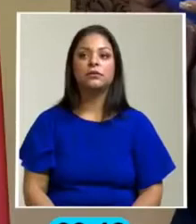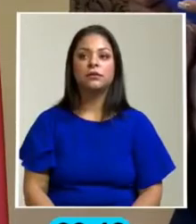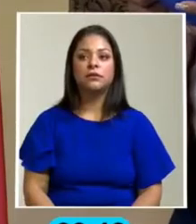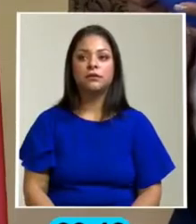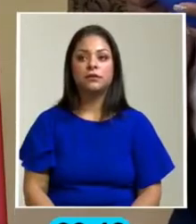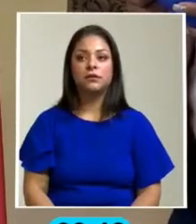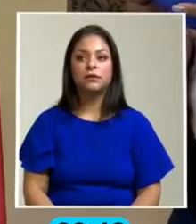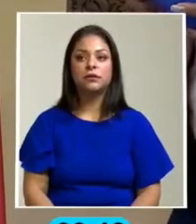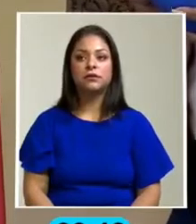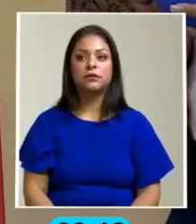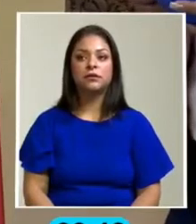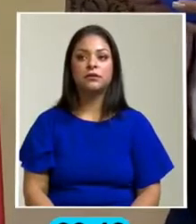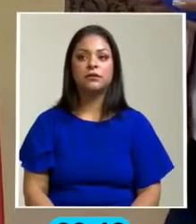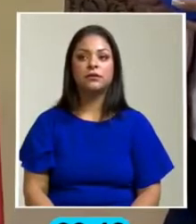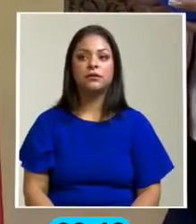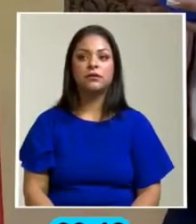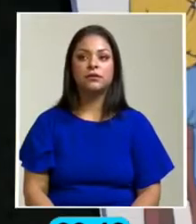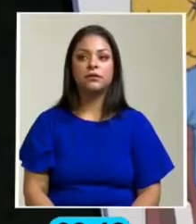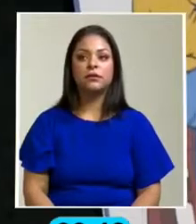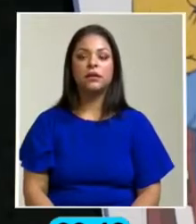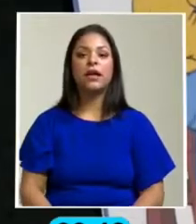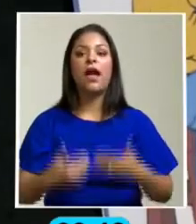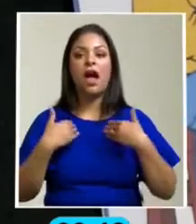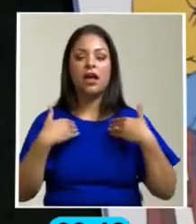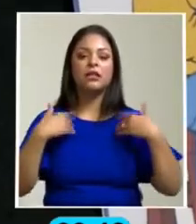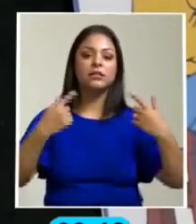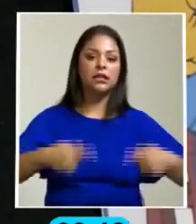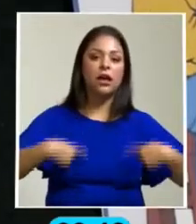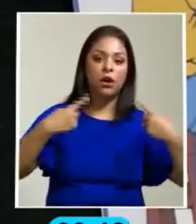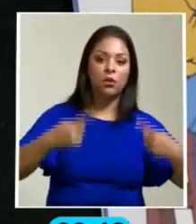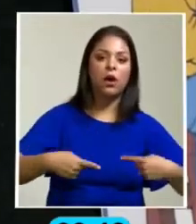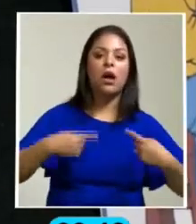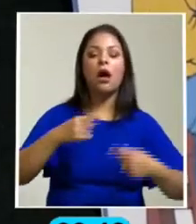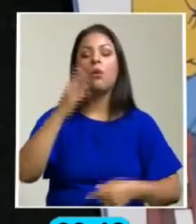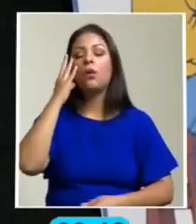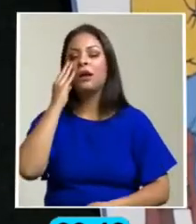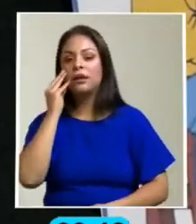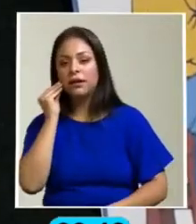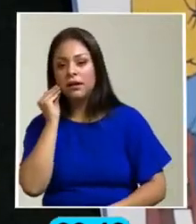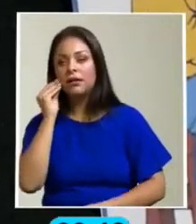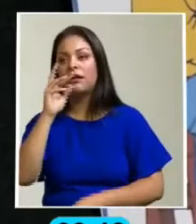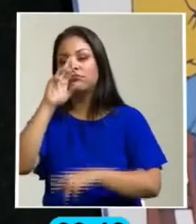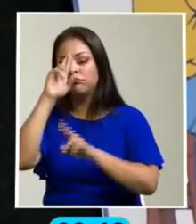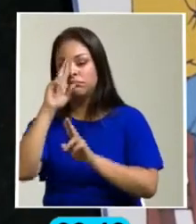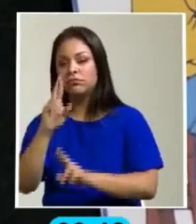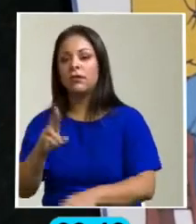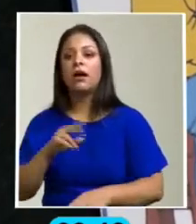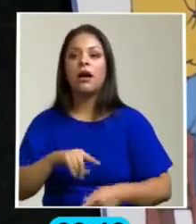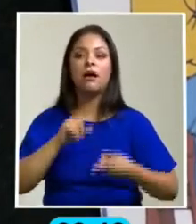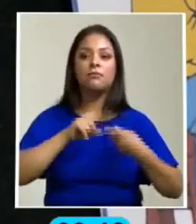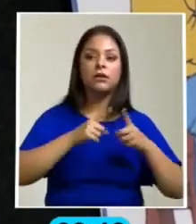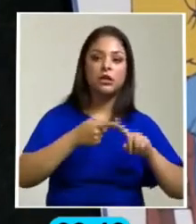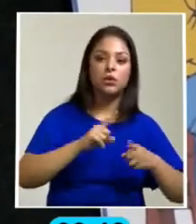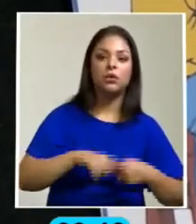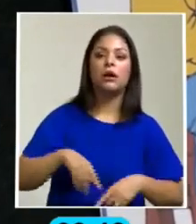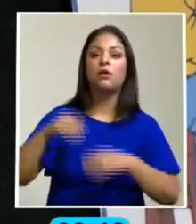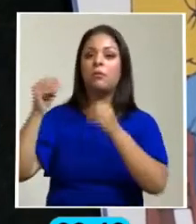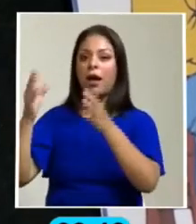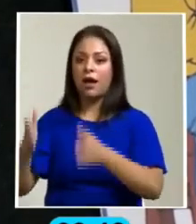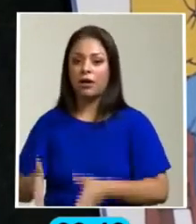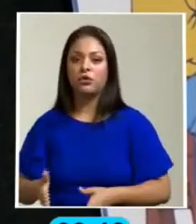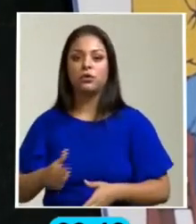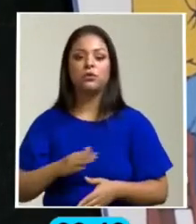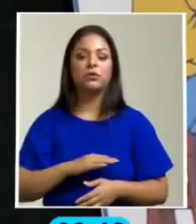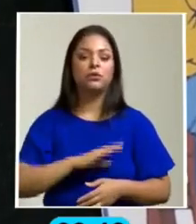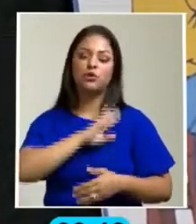que andan por silla de ruedas, a los abuelitos, a las abuelitas, a los amigos, a los maestros. A todas las personas